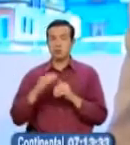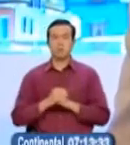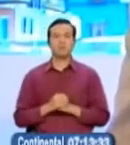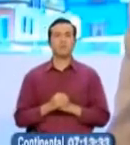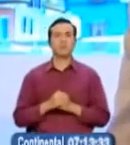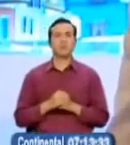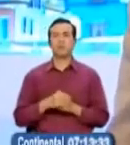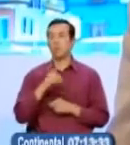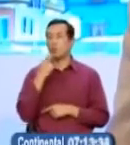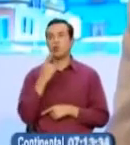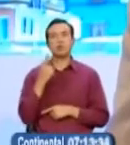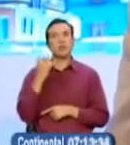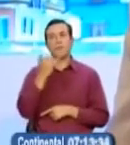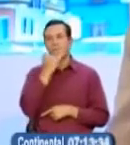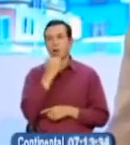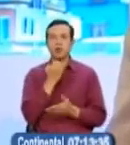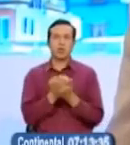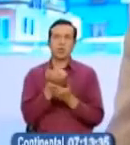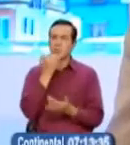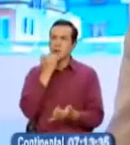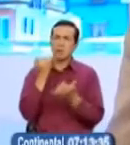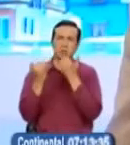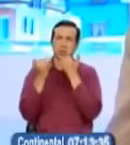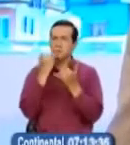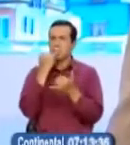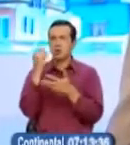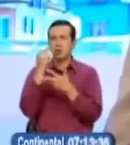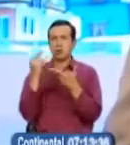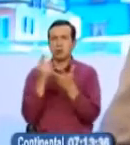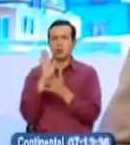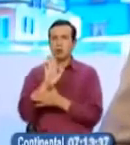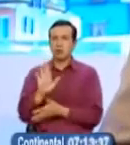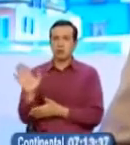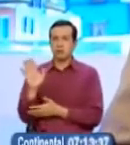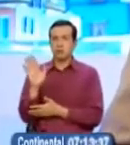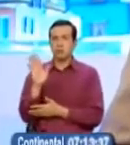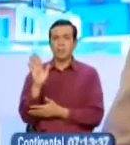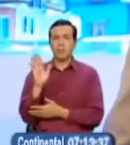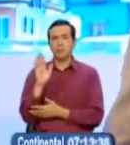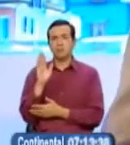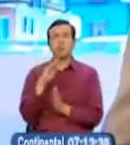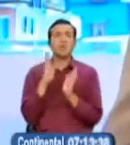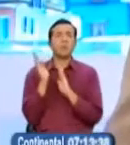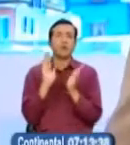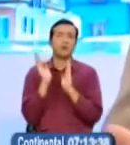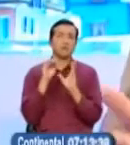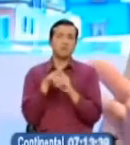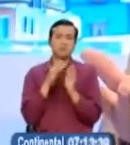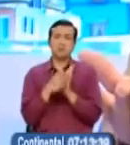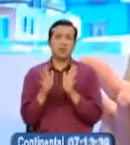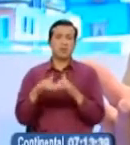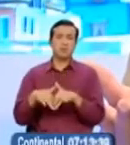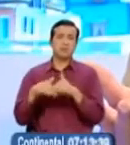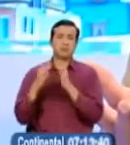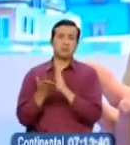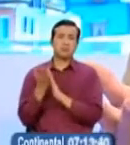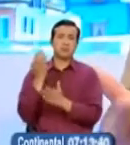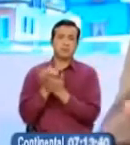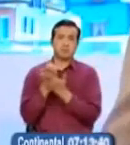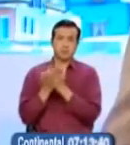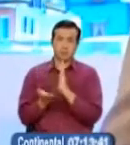los augurios de malestar económico que se pueden generar, esos augurios son extemporáneos, porque ya estamos en la fase de recuperación